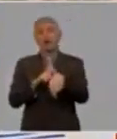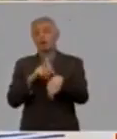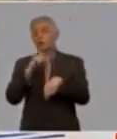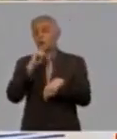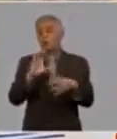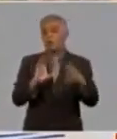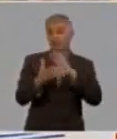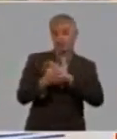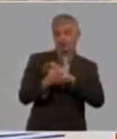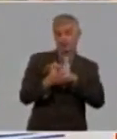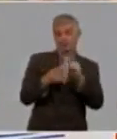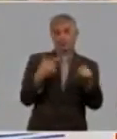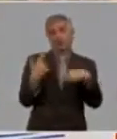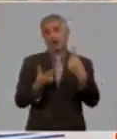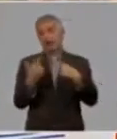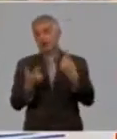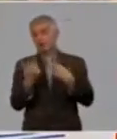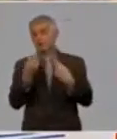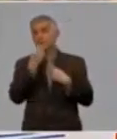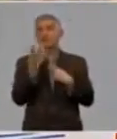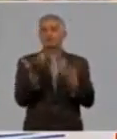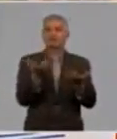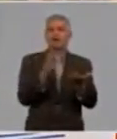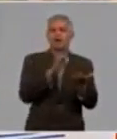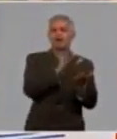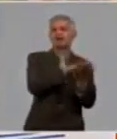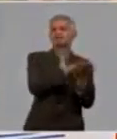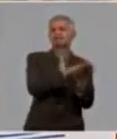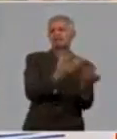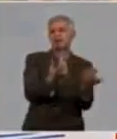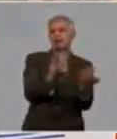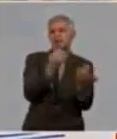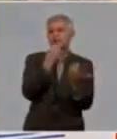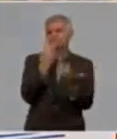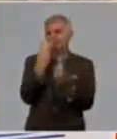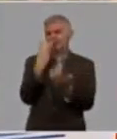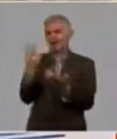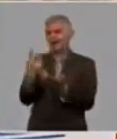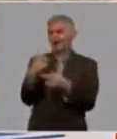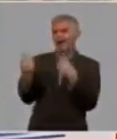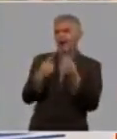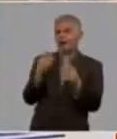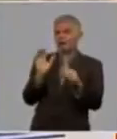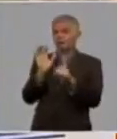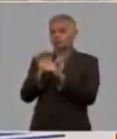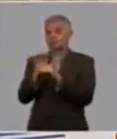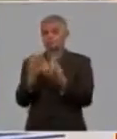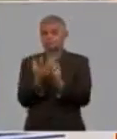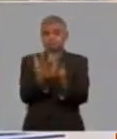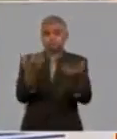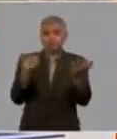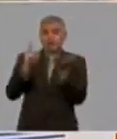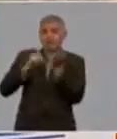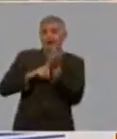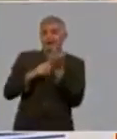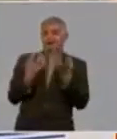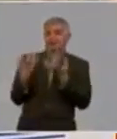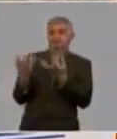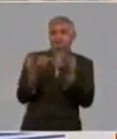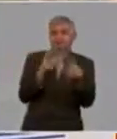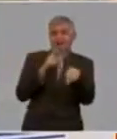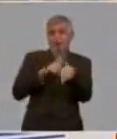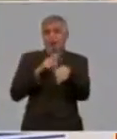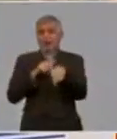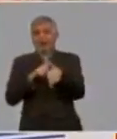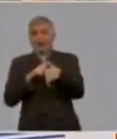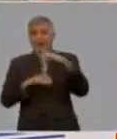y con determinada reserva para atender posibles aglomeraciones, porque ahora tenemos que monitorear el pico de esta etapa,